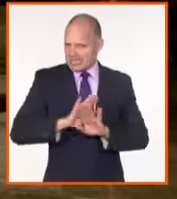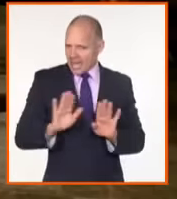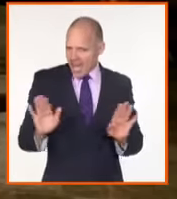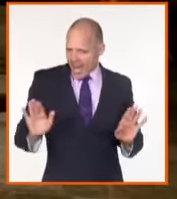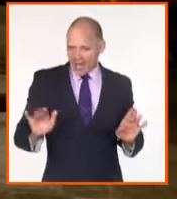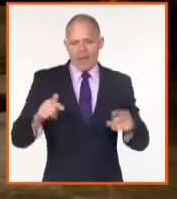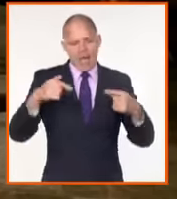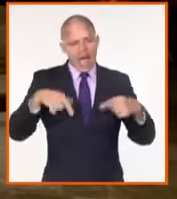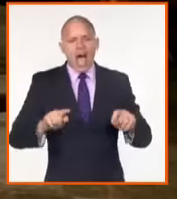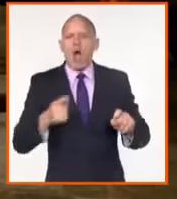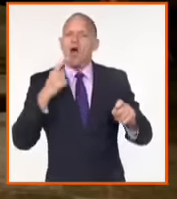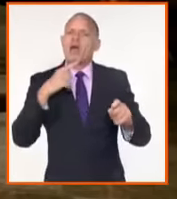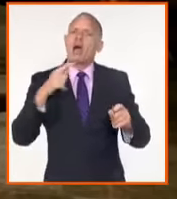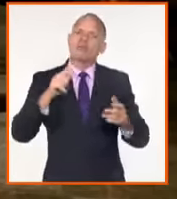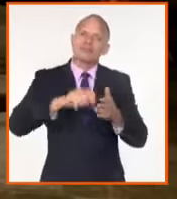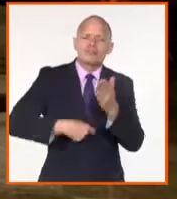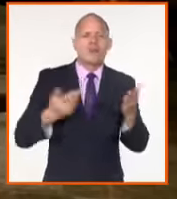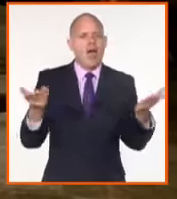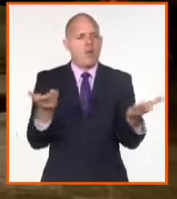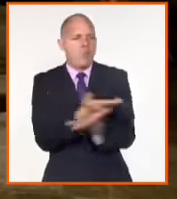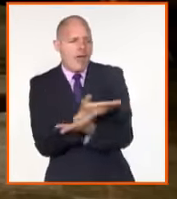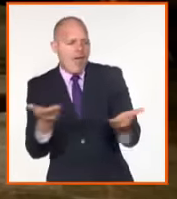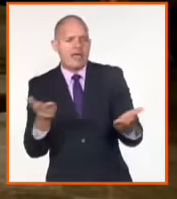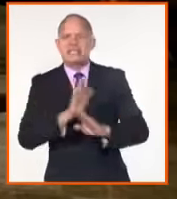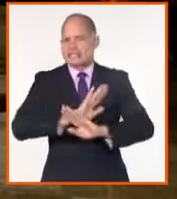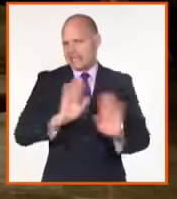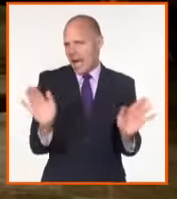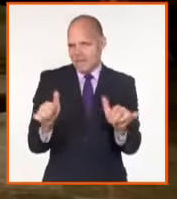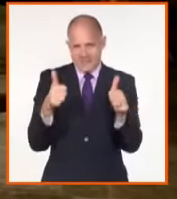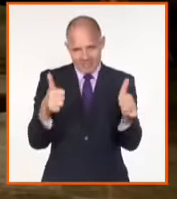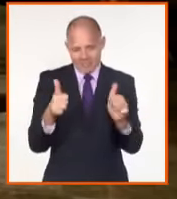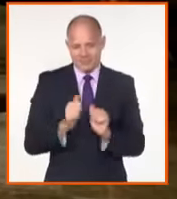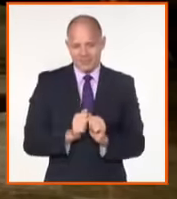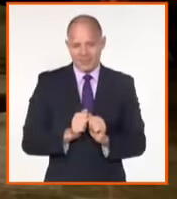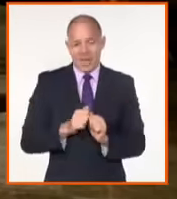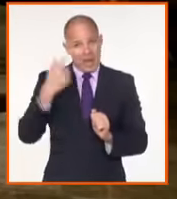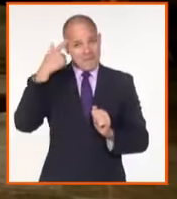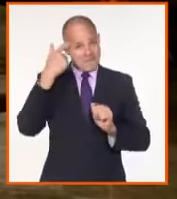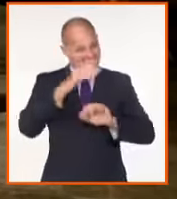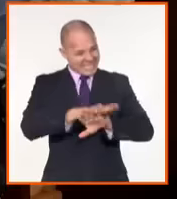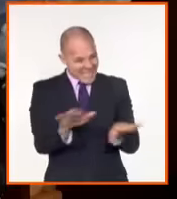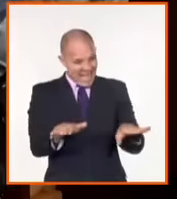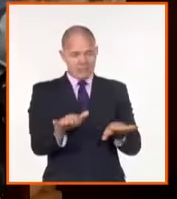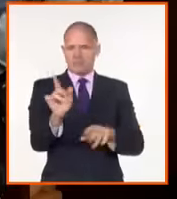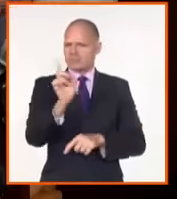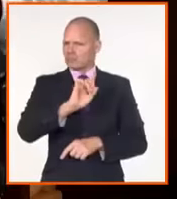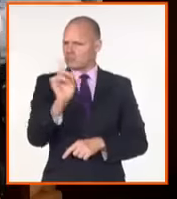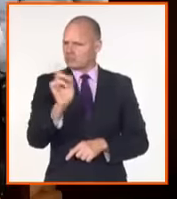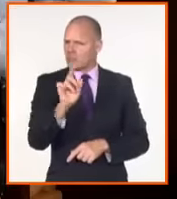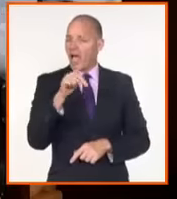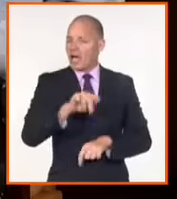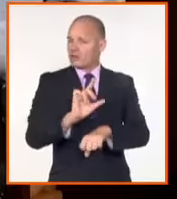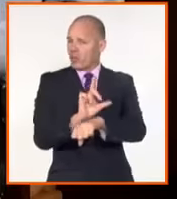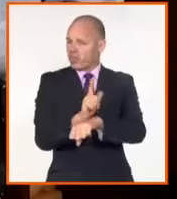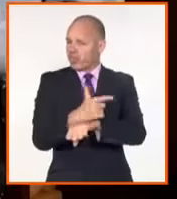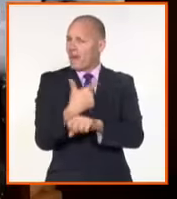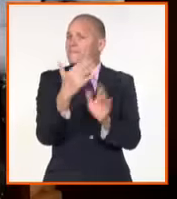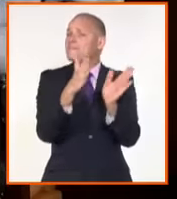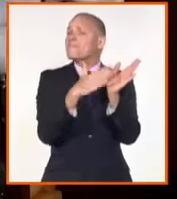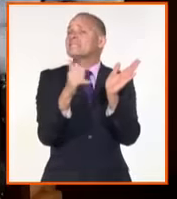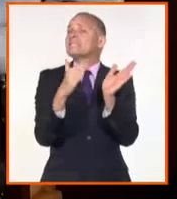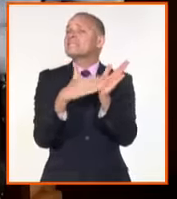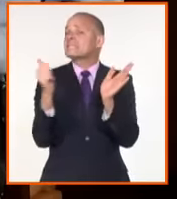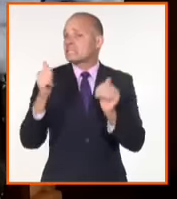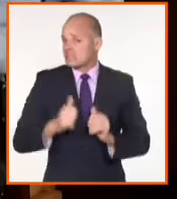técnicos, de equipos diplomáticos, y todas las negociaciones no se hacen en día y demoran meses. Por lo tanto,